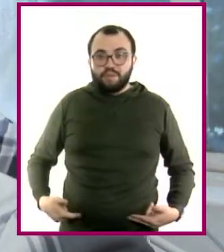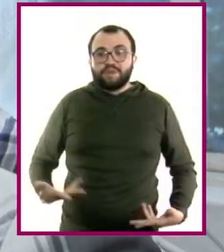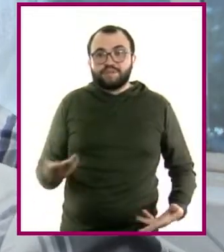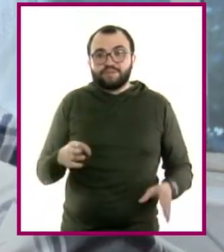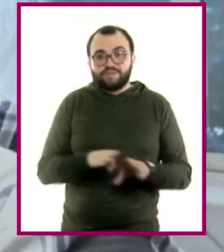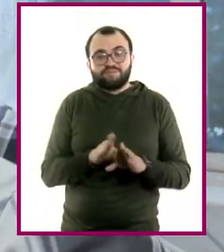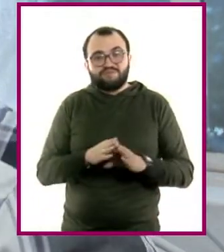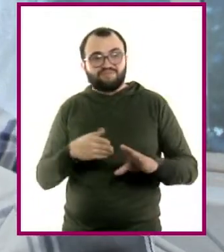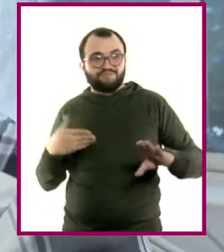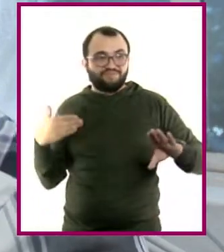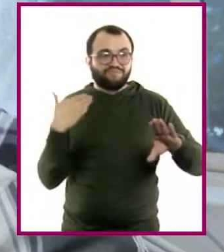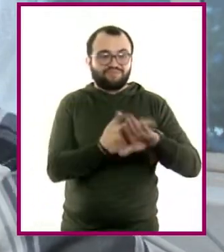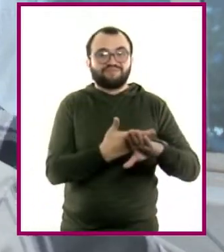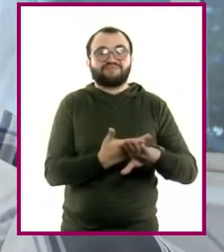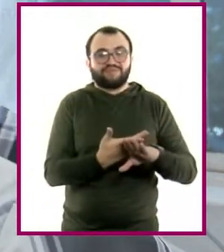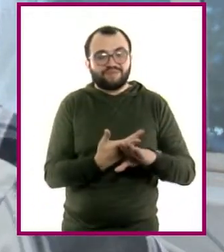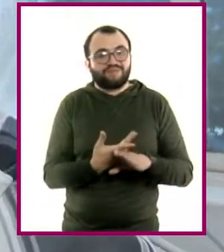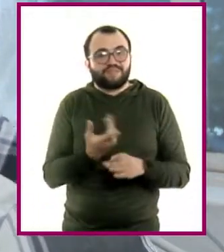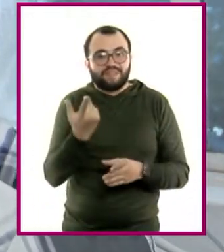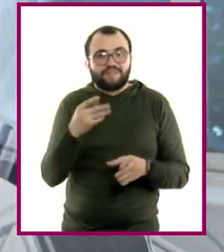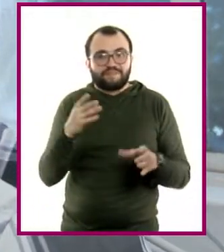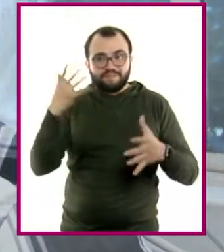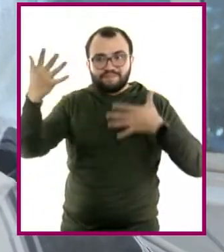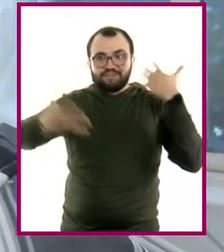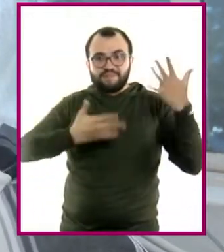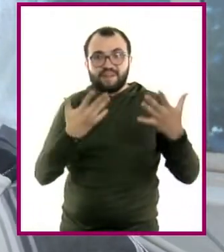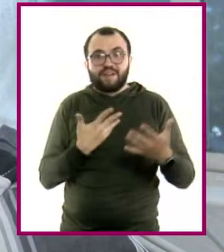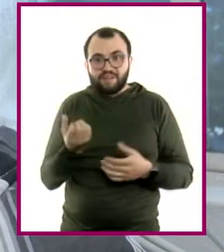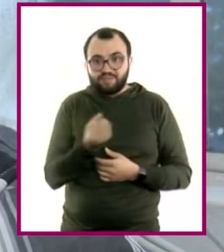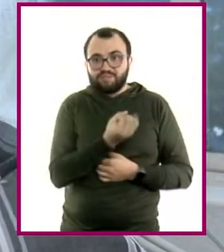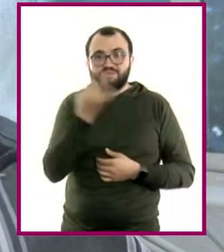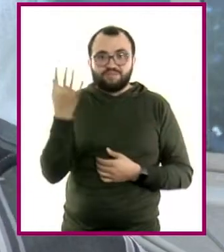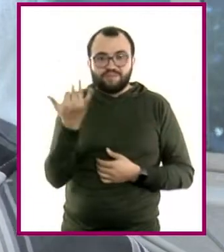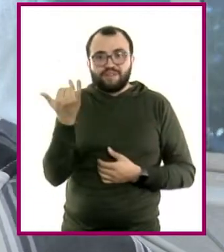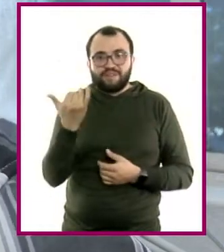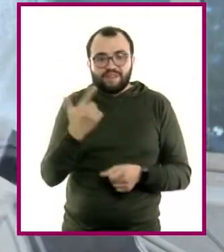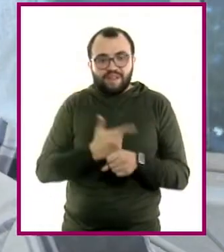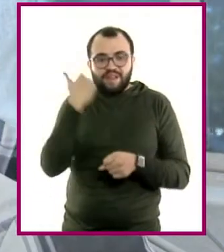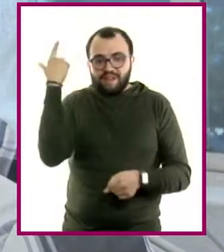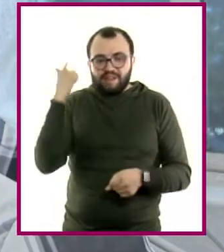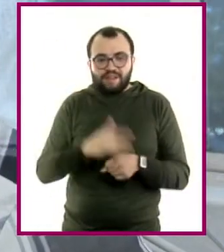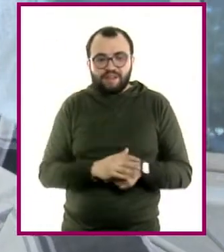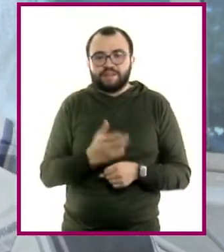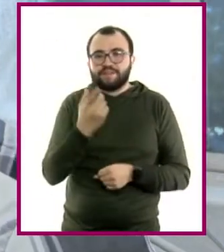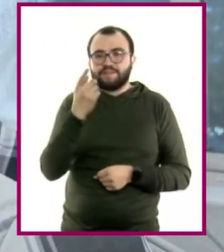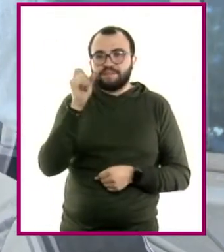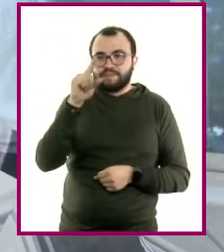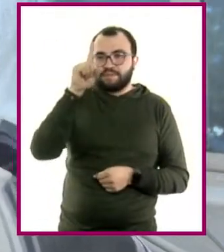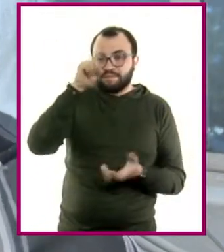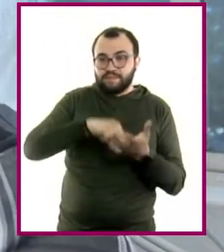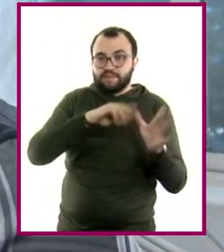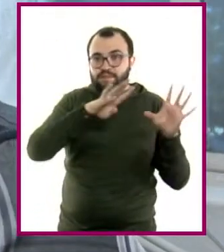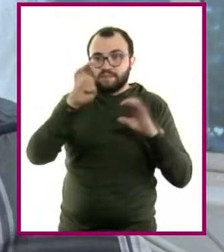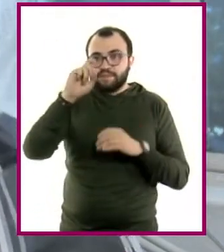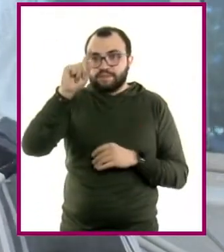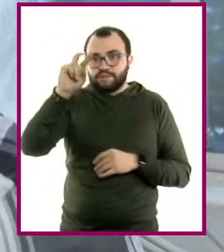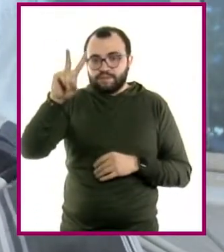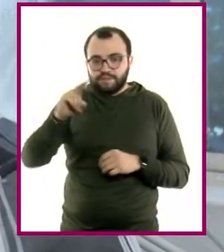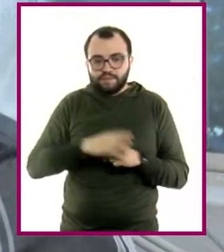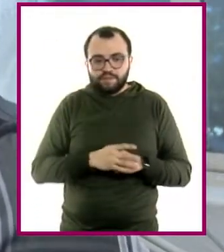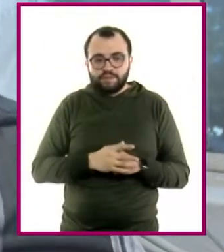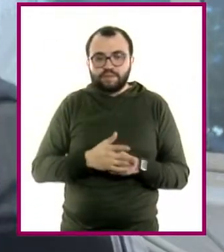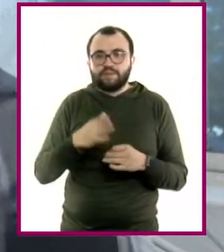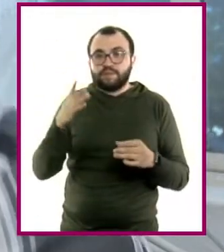desafíos ambientales que han venido aumentando en número y gravedad desde la Conferencia de Estocolmo de 1972. Las